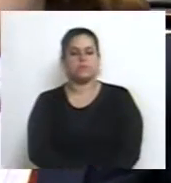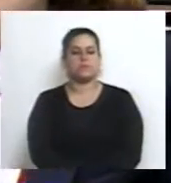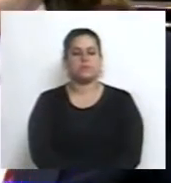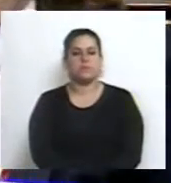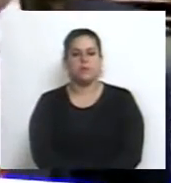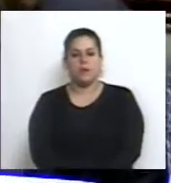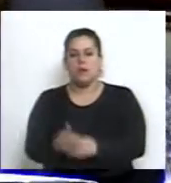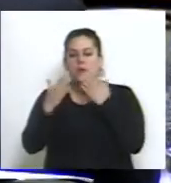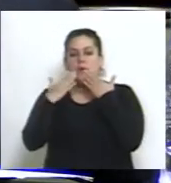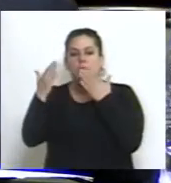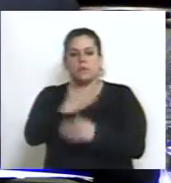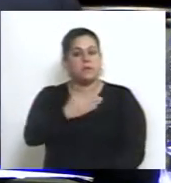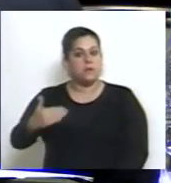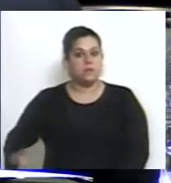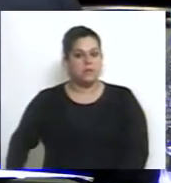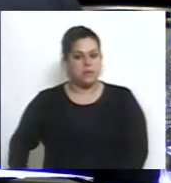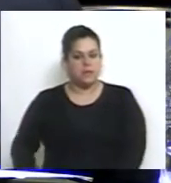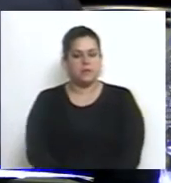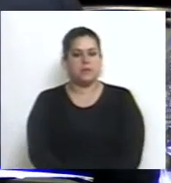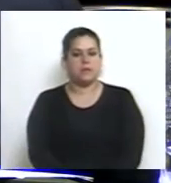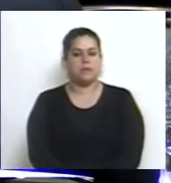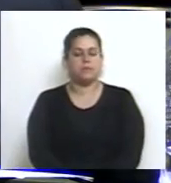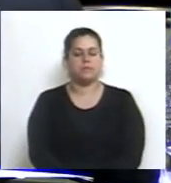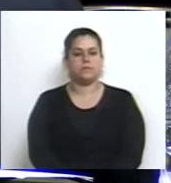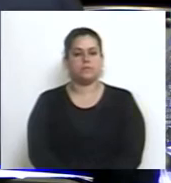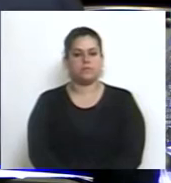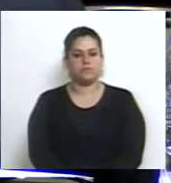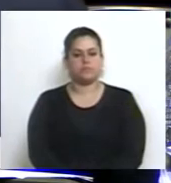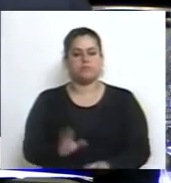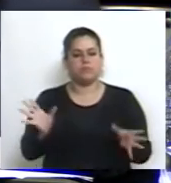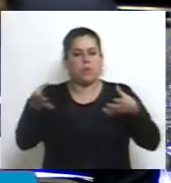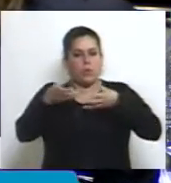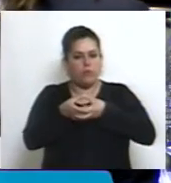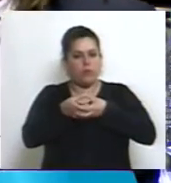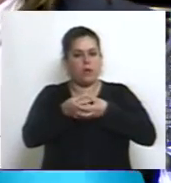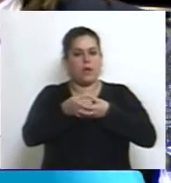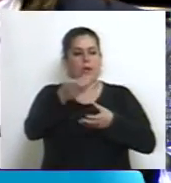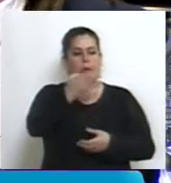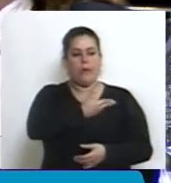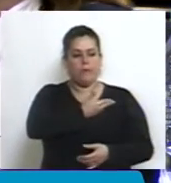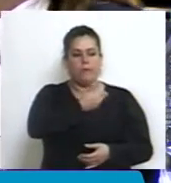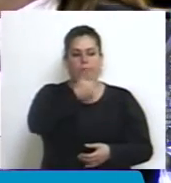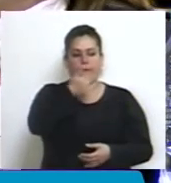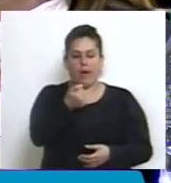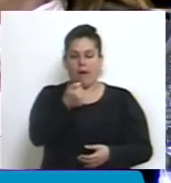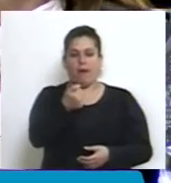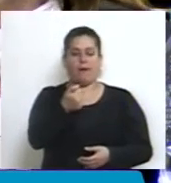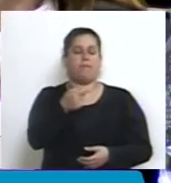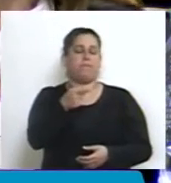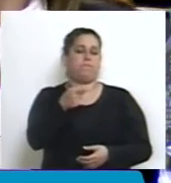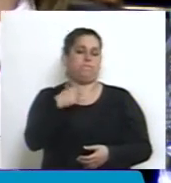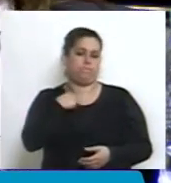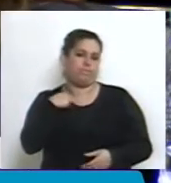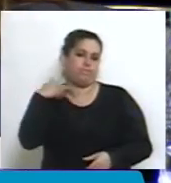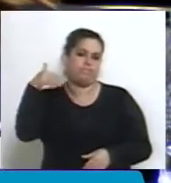Gracias, señora presidenta. En nombre del interbloque FAP vengo a expresar las